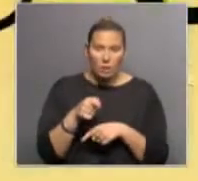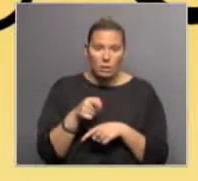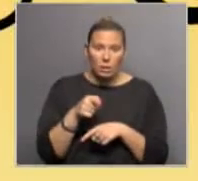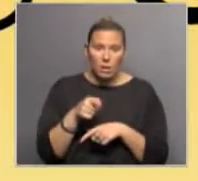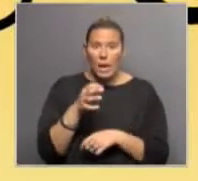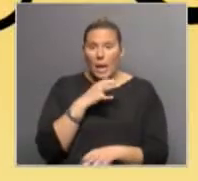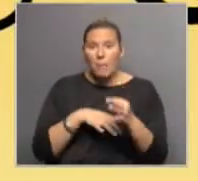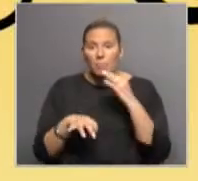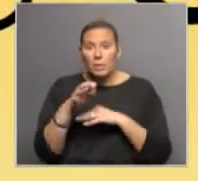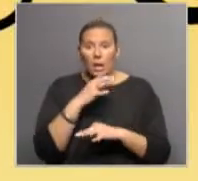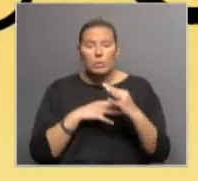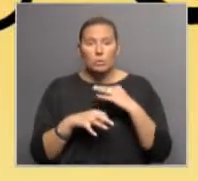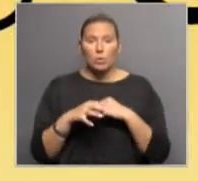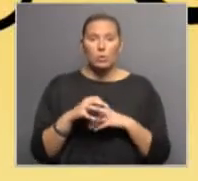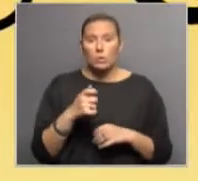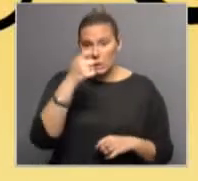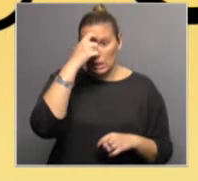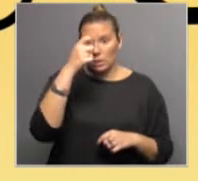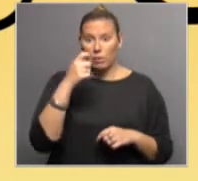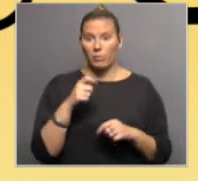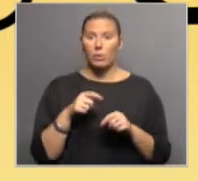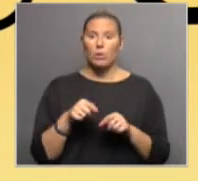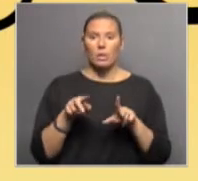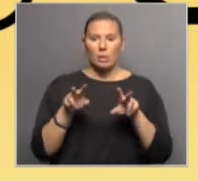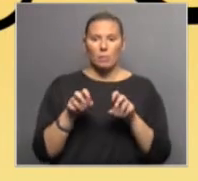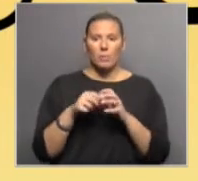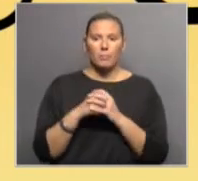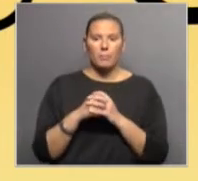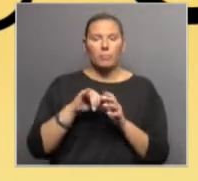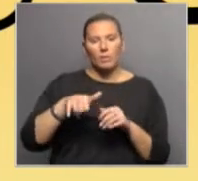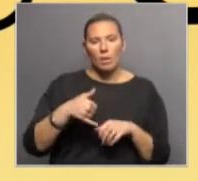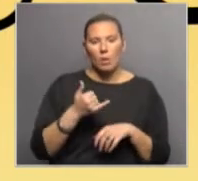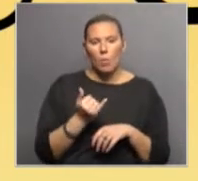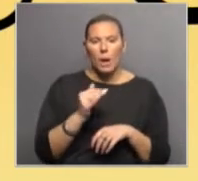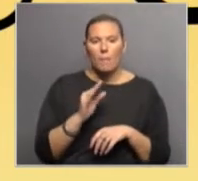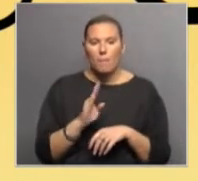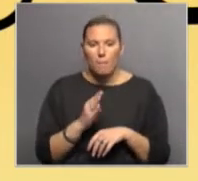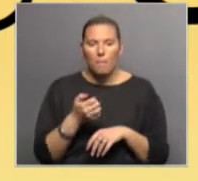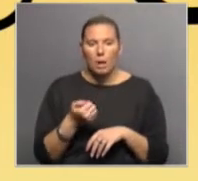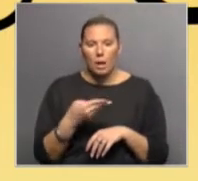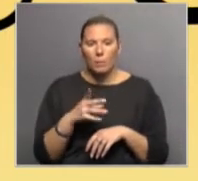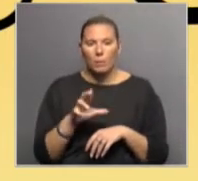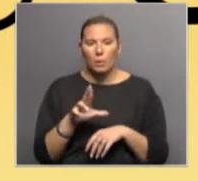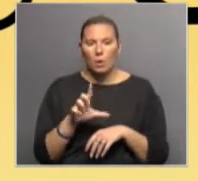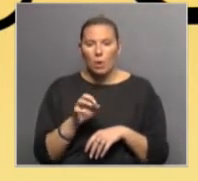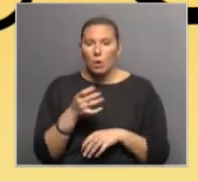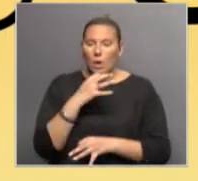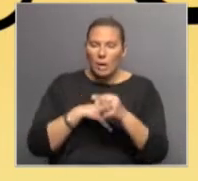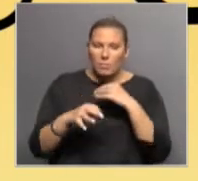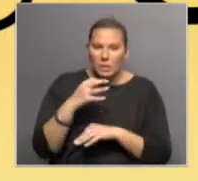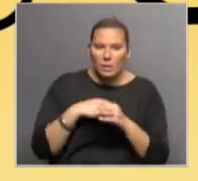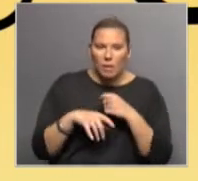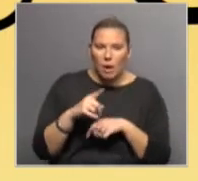de explicación desde el punto de vista científico, ¿verdad? Juan Pablo nos explicaba también algo muy importante, que es el concepto de